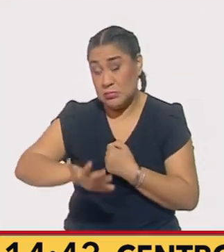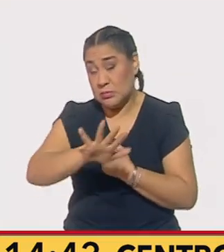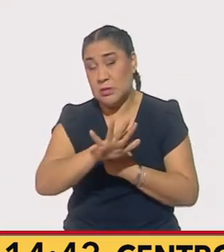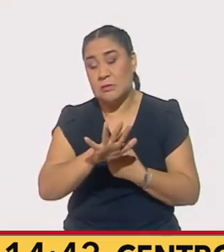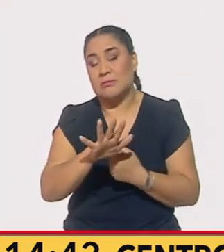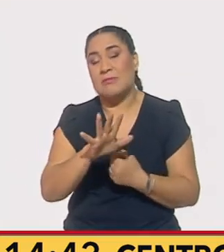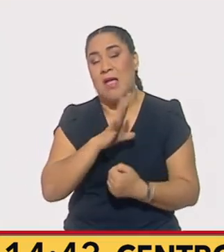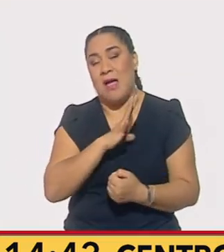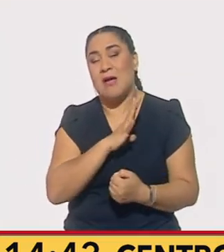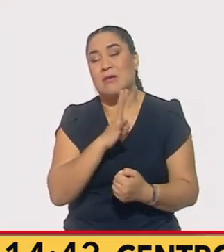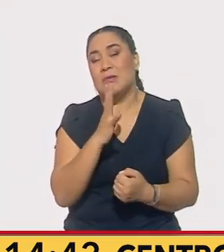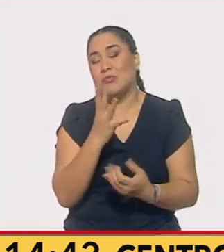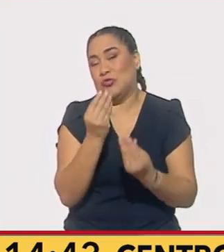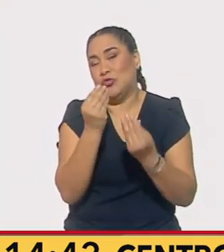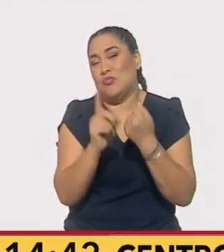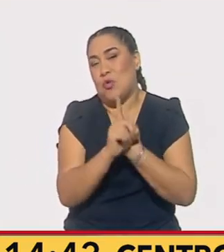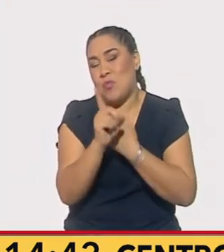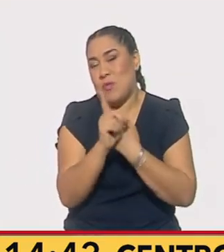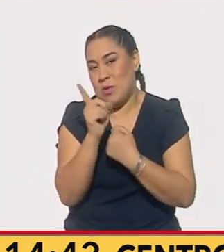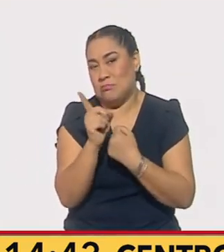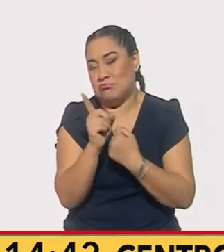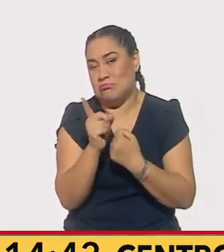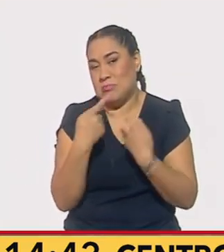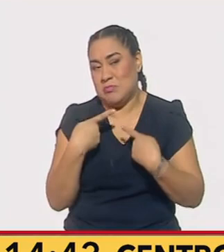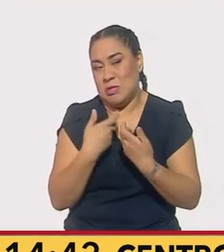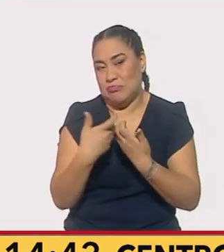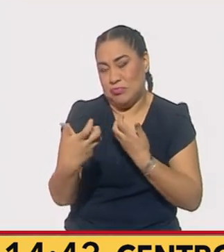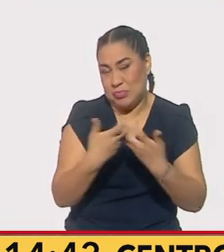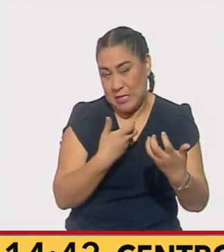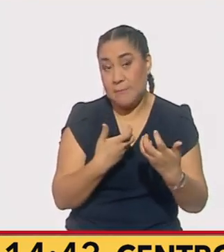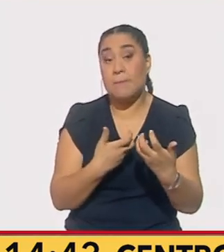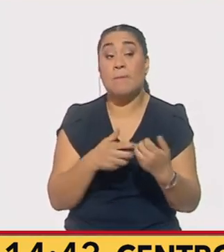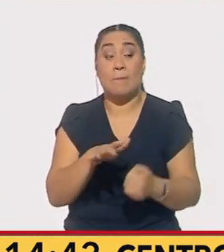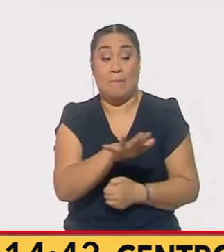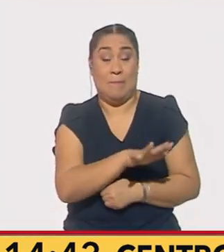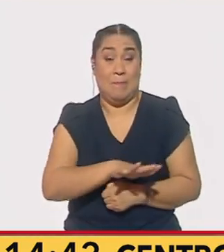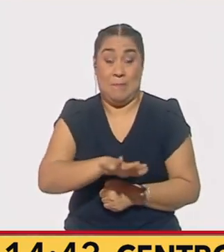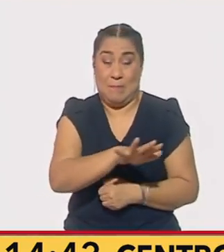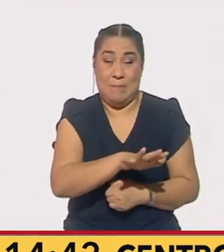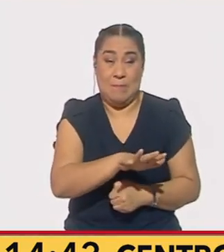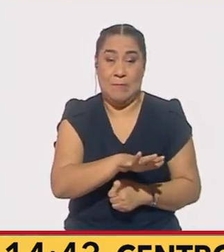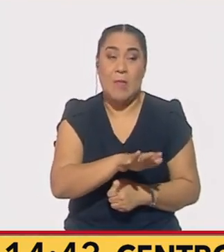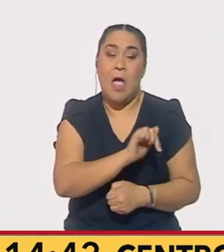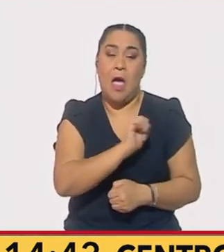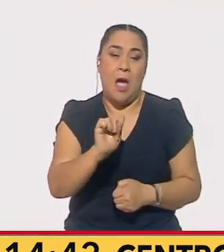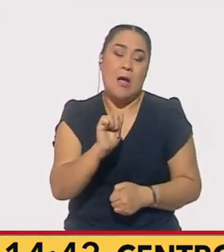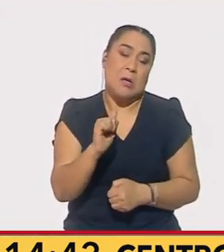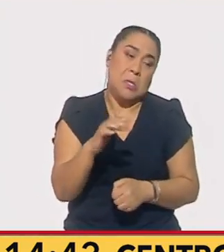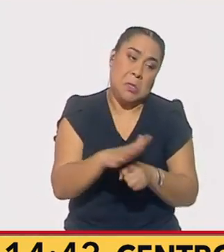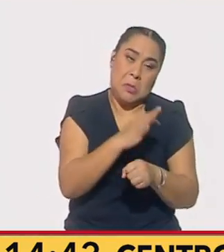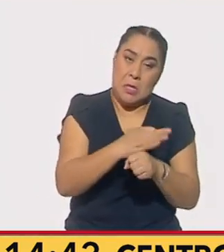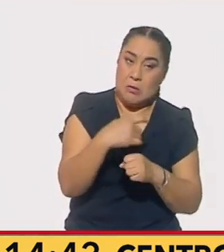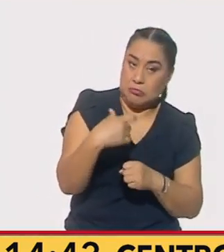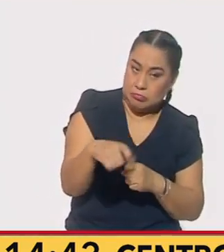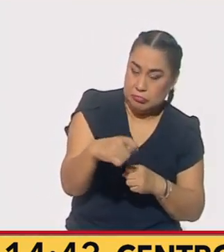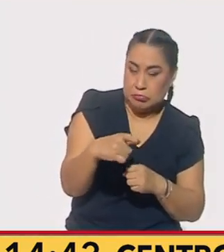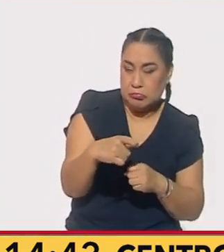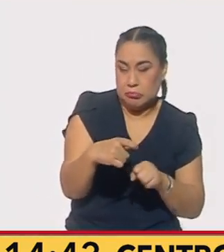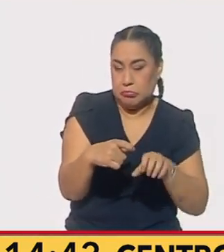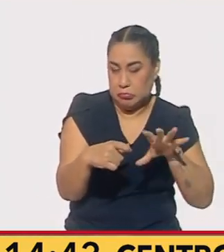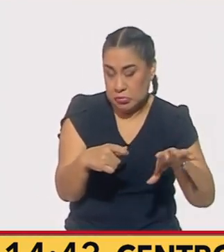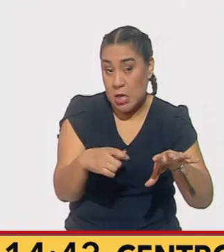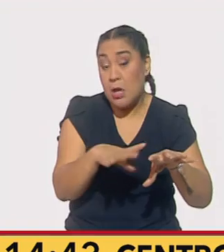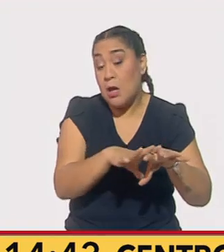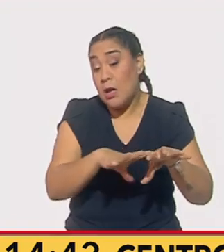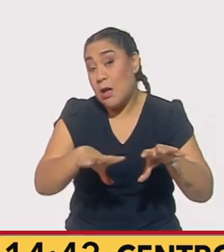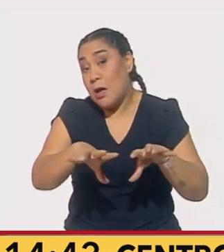polarización social. Por un lado, los que están ubicados en las clases privilegiadas y en las clases medias, y